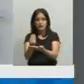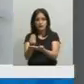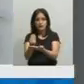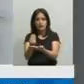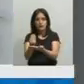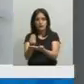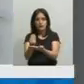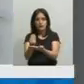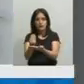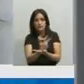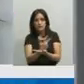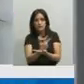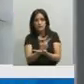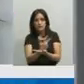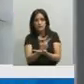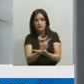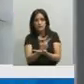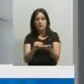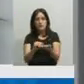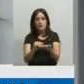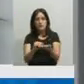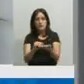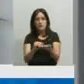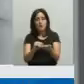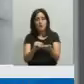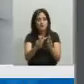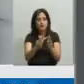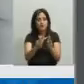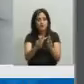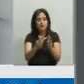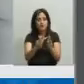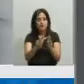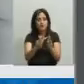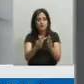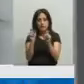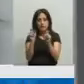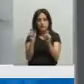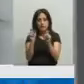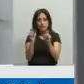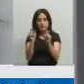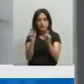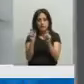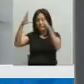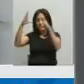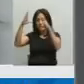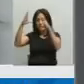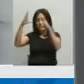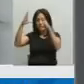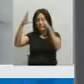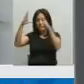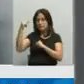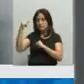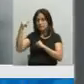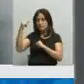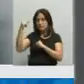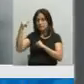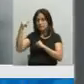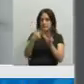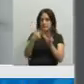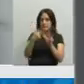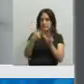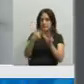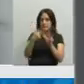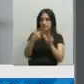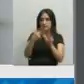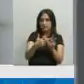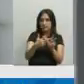Mercó resolvieron rechazar una recusación que había planteado la defensa Milagro Salas en contra del juez del